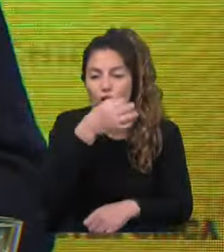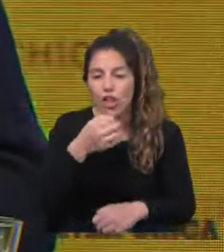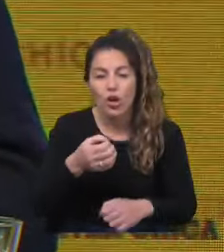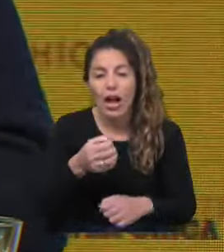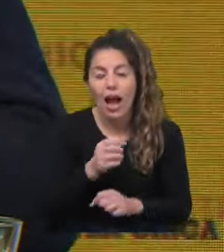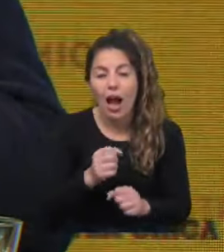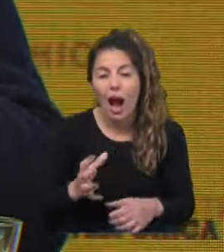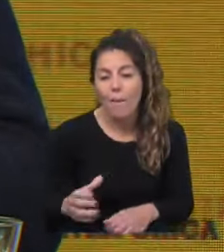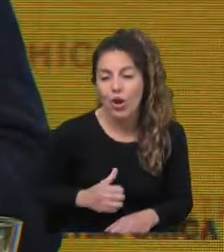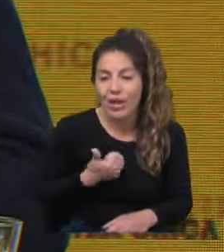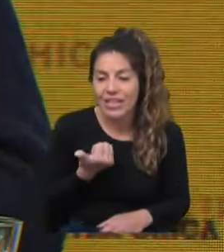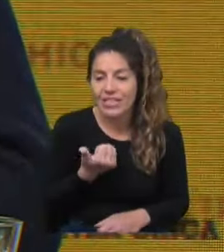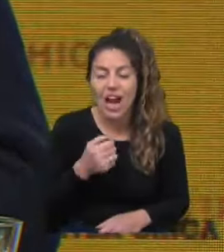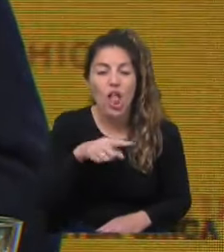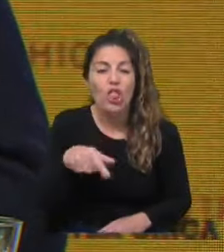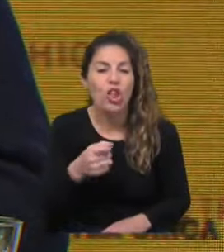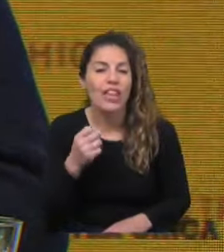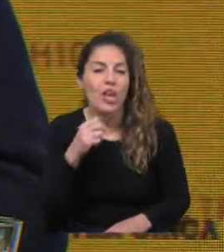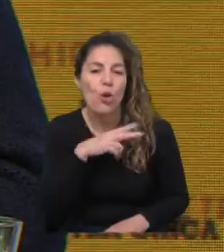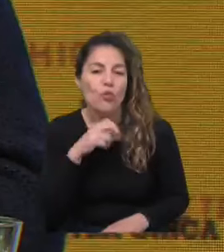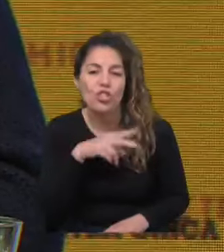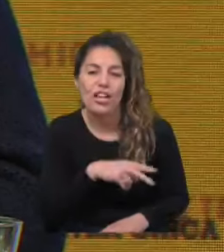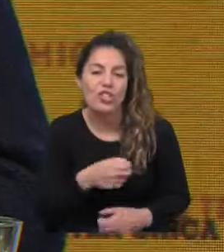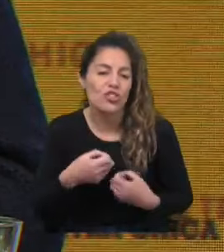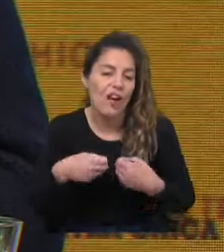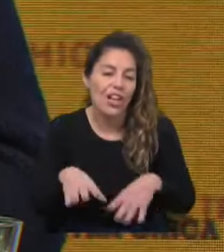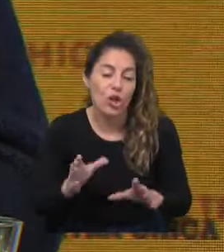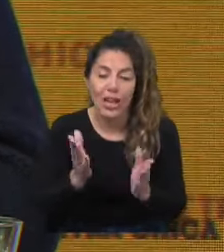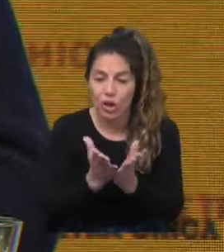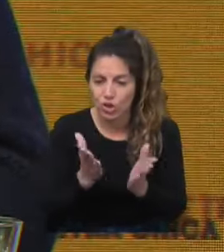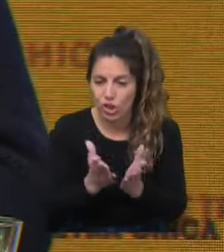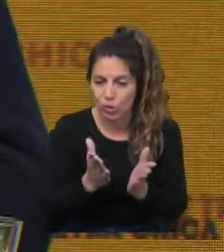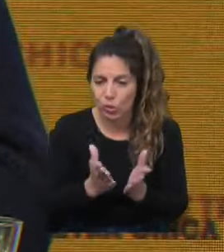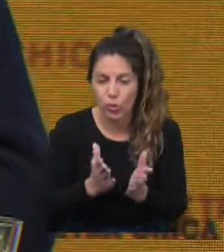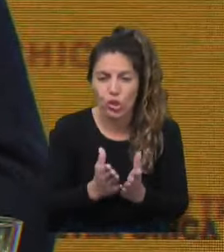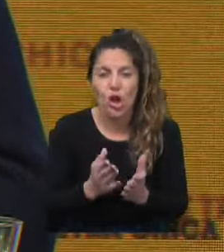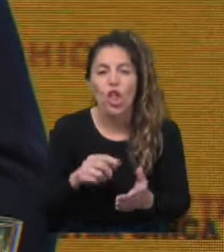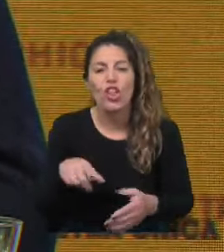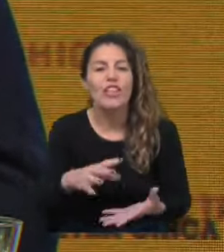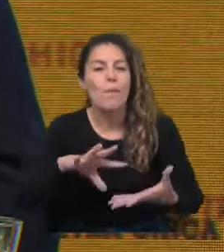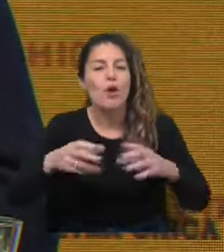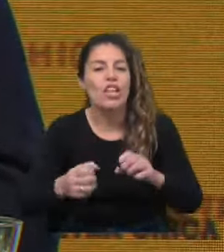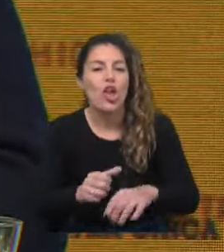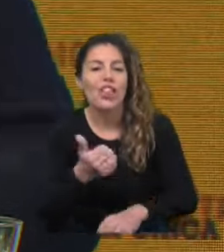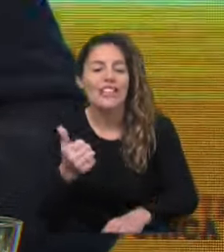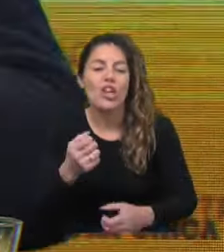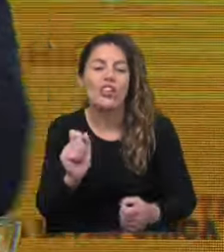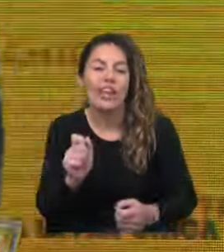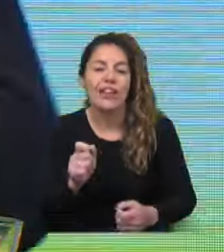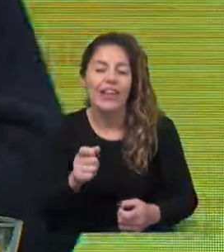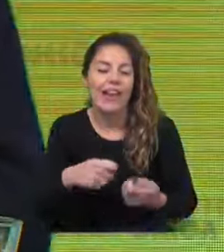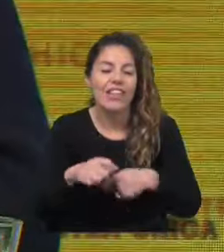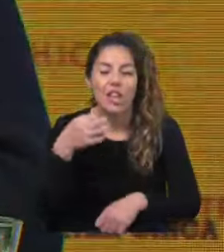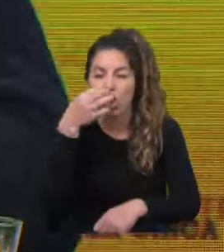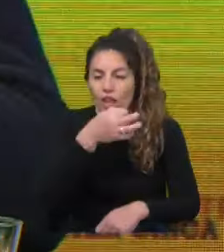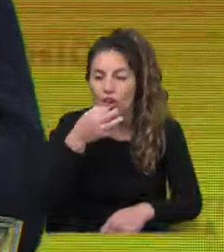de cultivo, donde los chiquilines dejan de estudiar más chicos, donde el modelo de éxito es el narco, y para